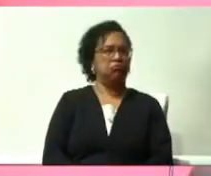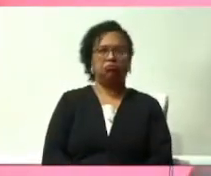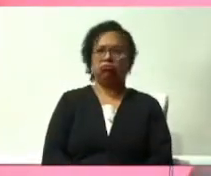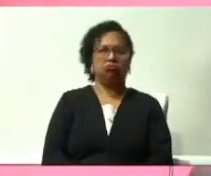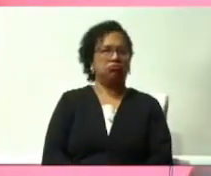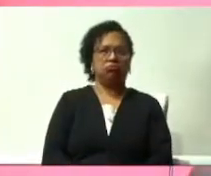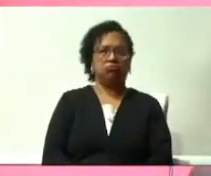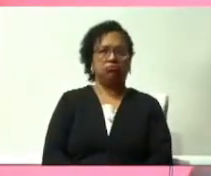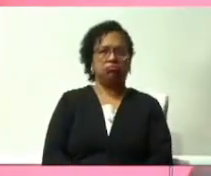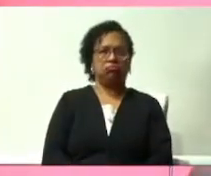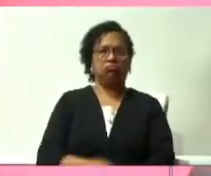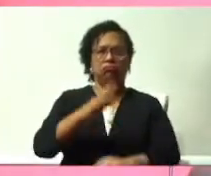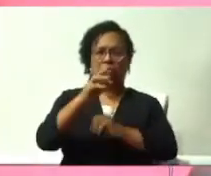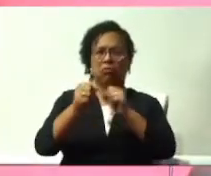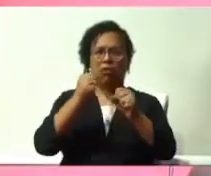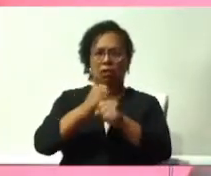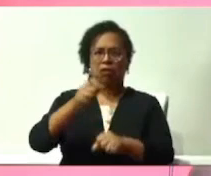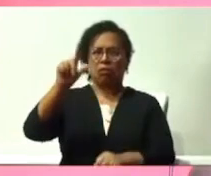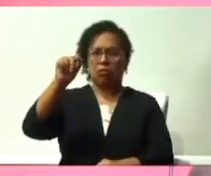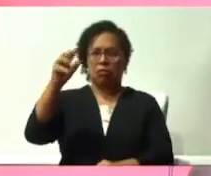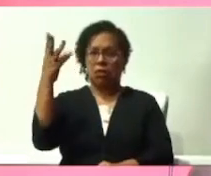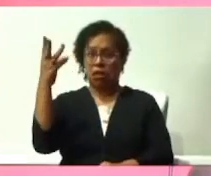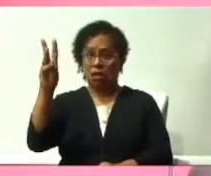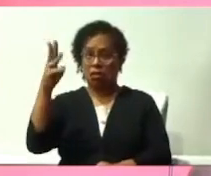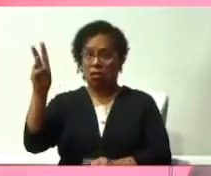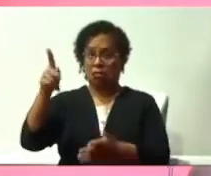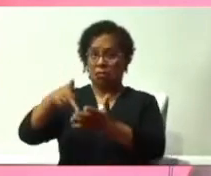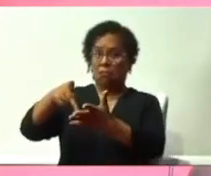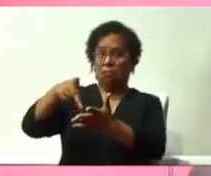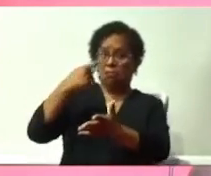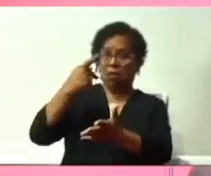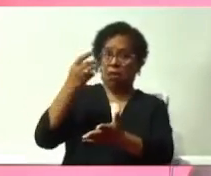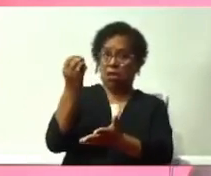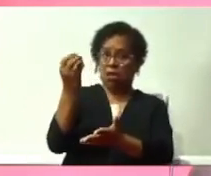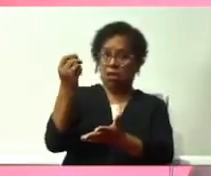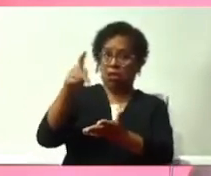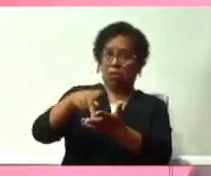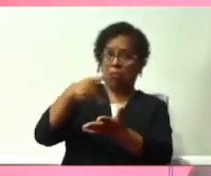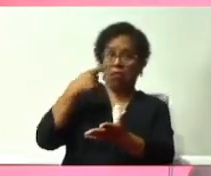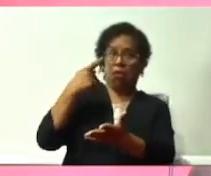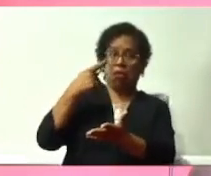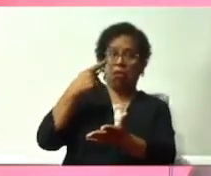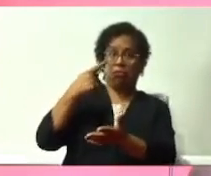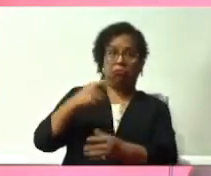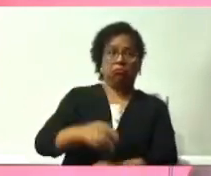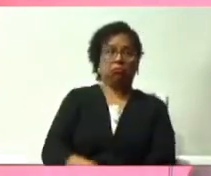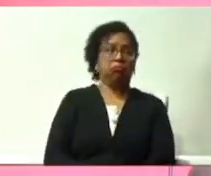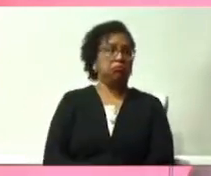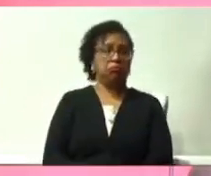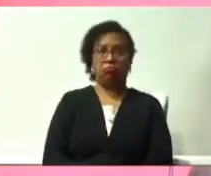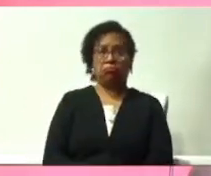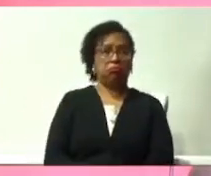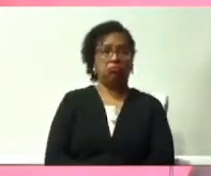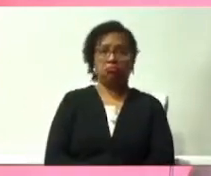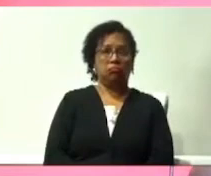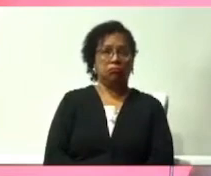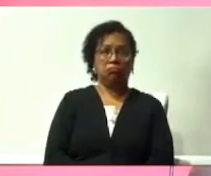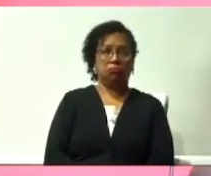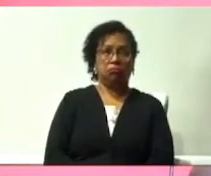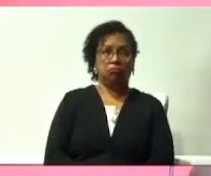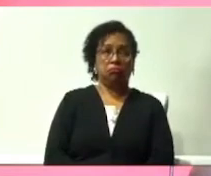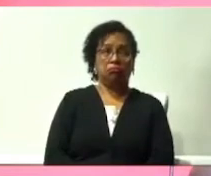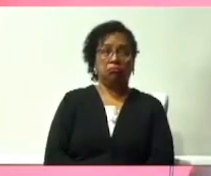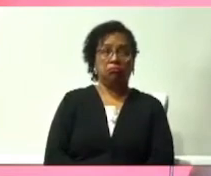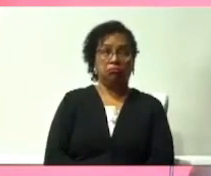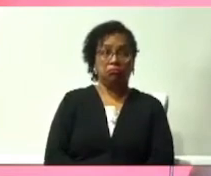En el 2016, cuando teníamos posibilidad con un partido que iba a ganar,